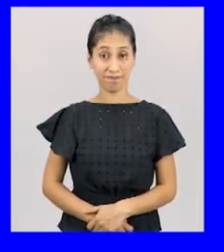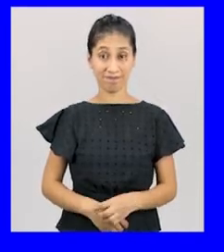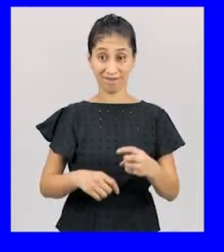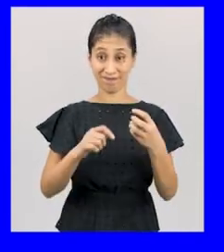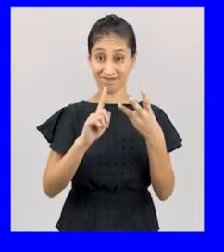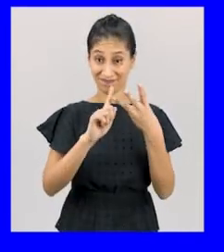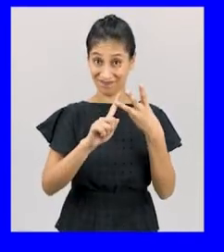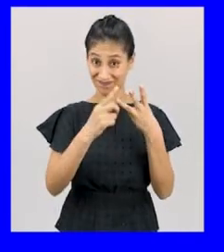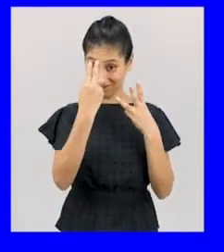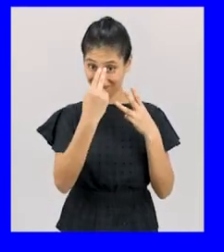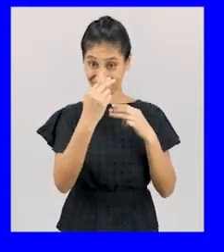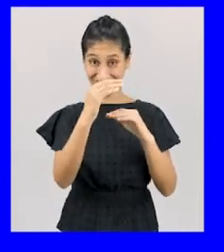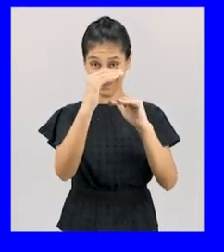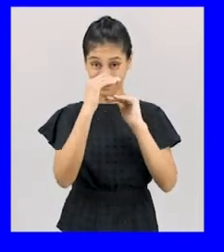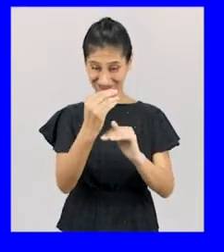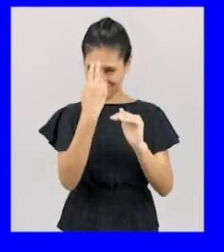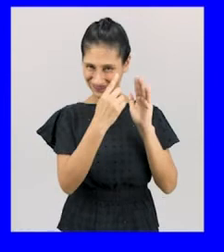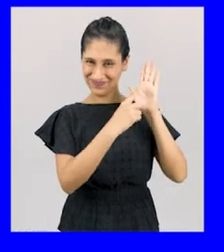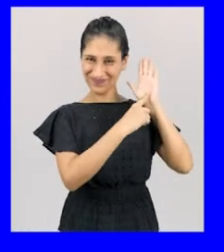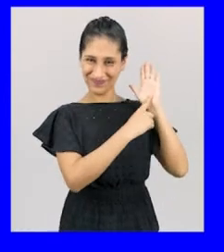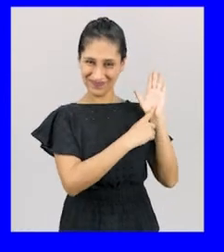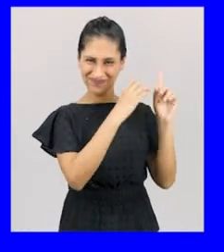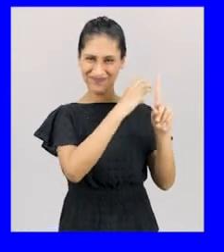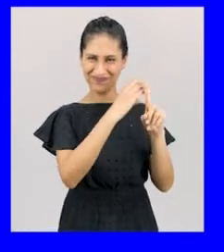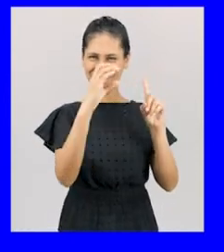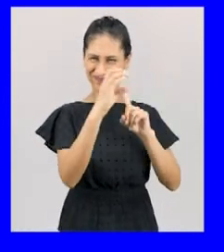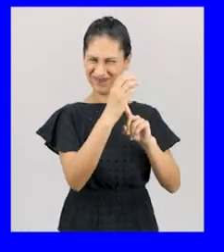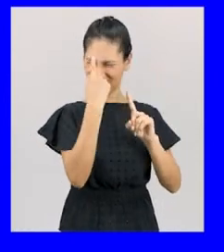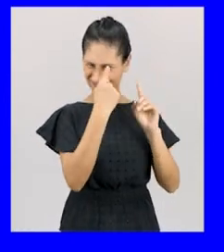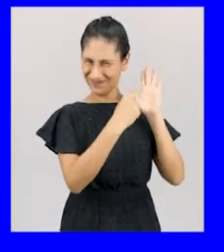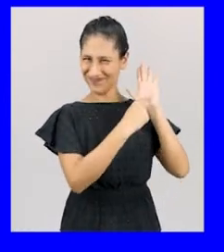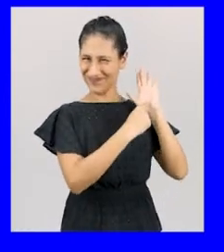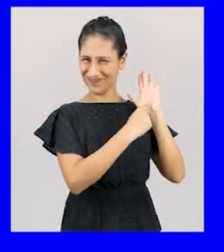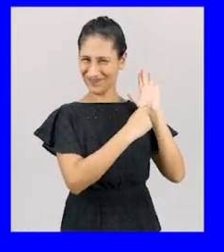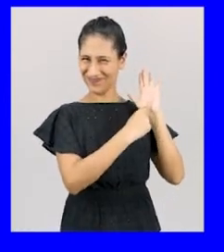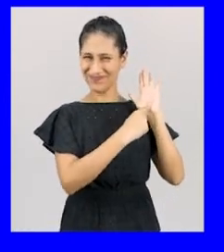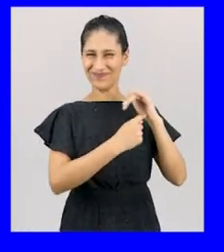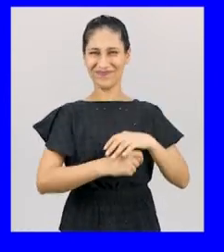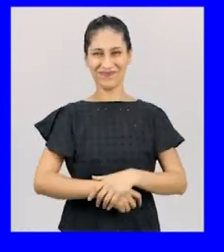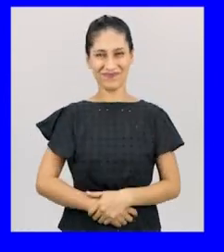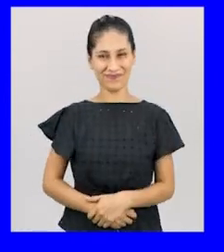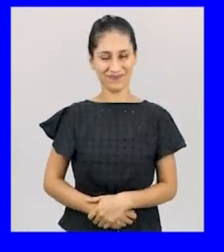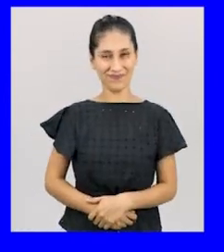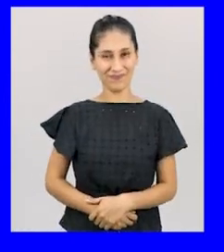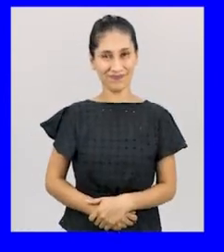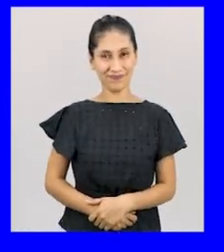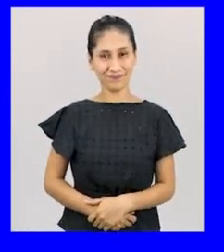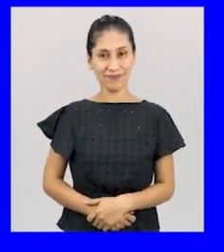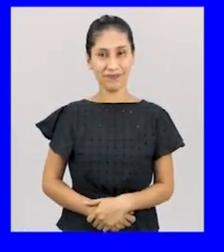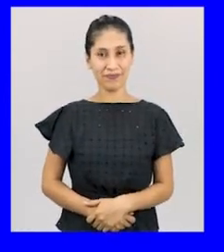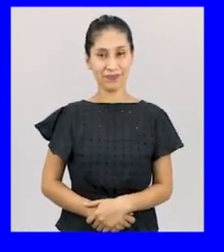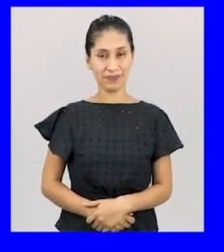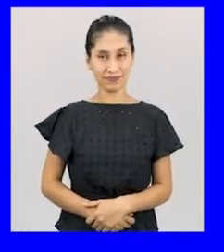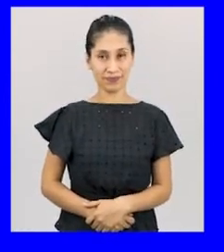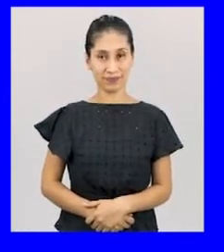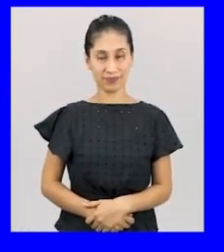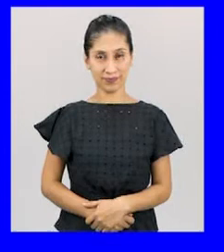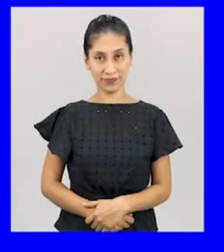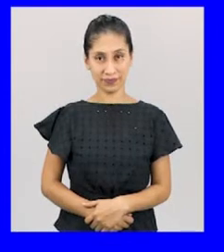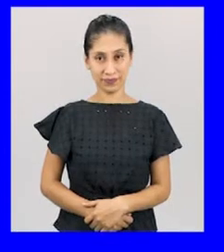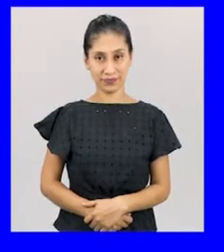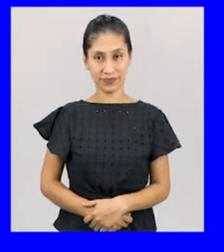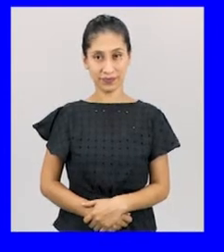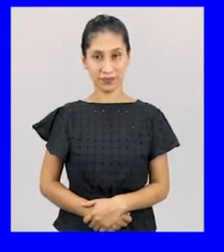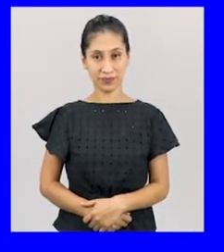diaria. D. La cultura, a diferencia de la erudición, puede engendrar riqueza en una persona que